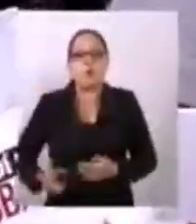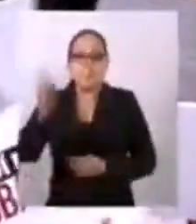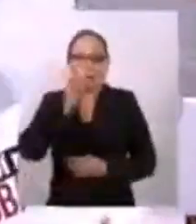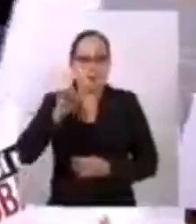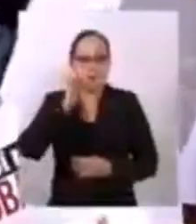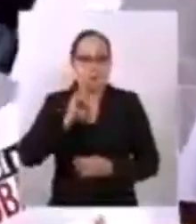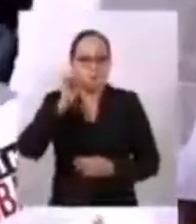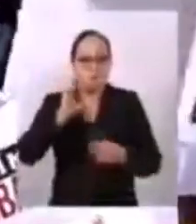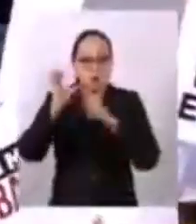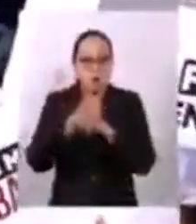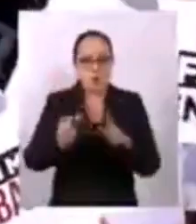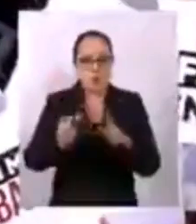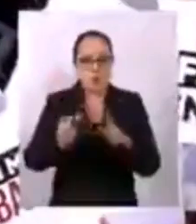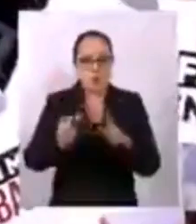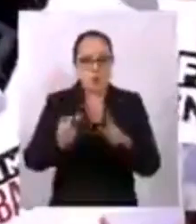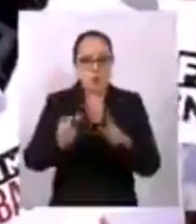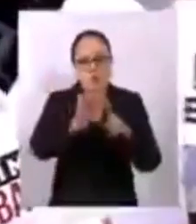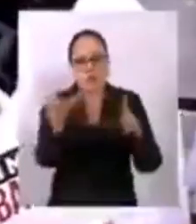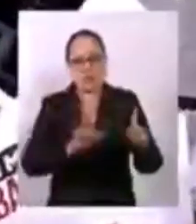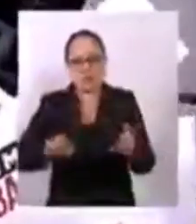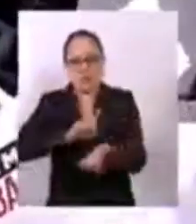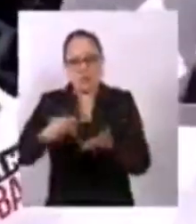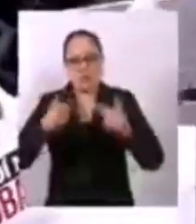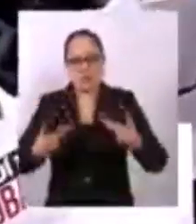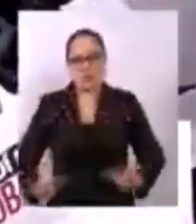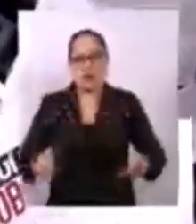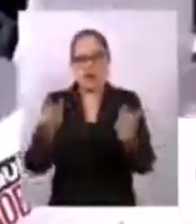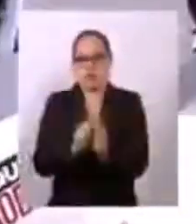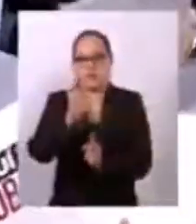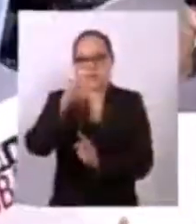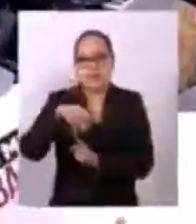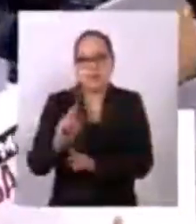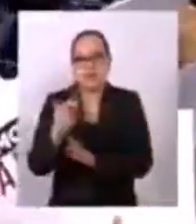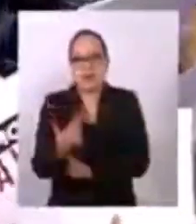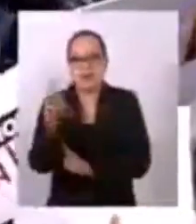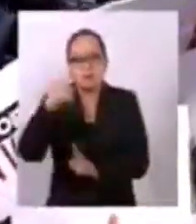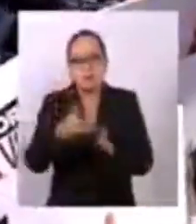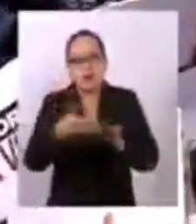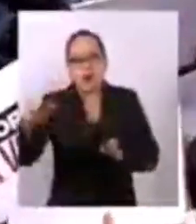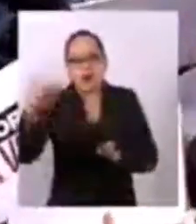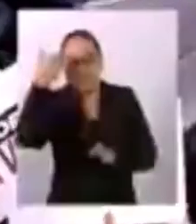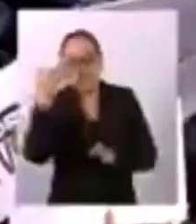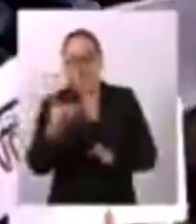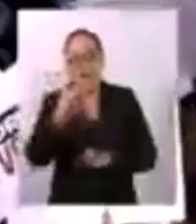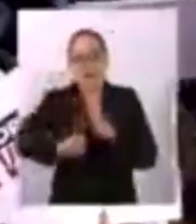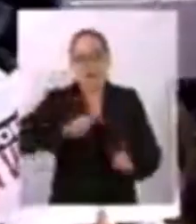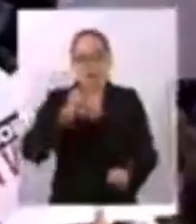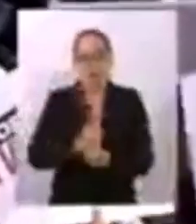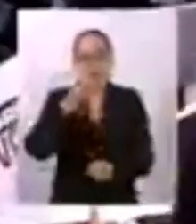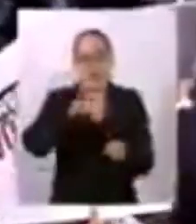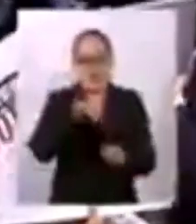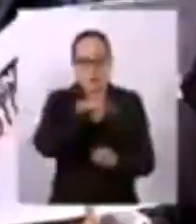la Comisión Nacional de los Derechos Humanos para el periodo